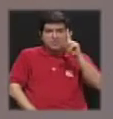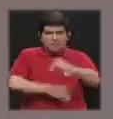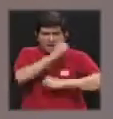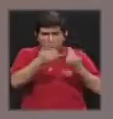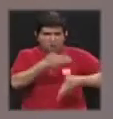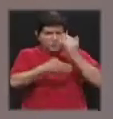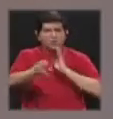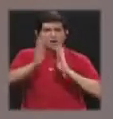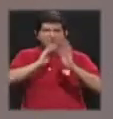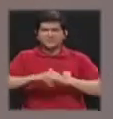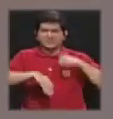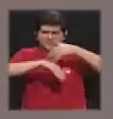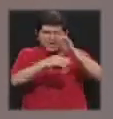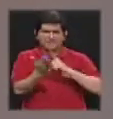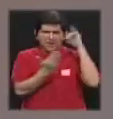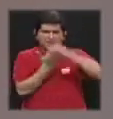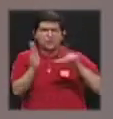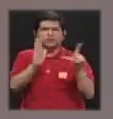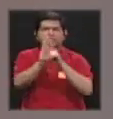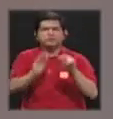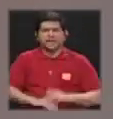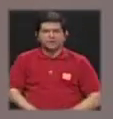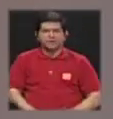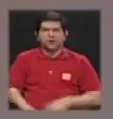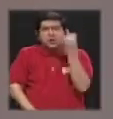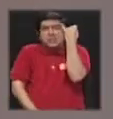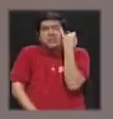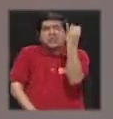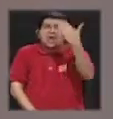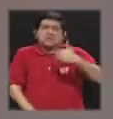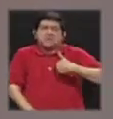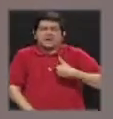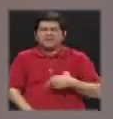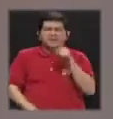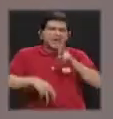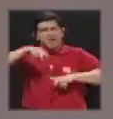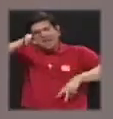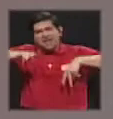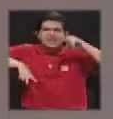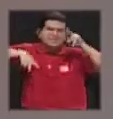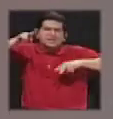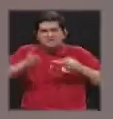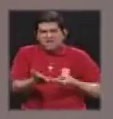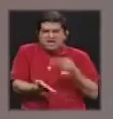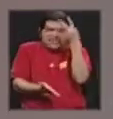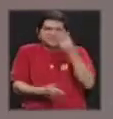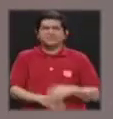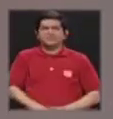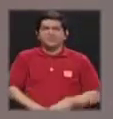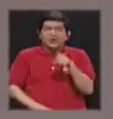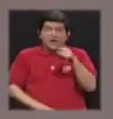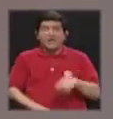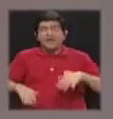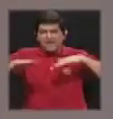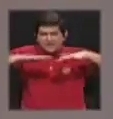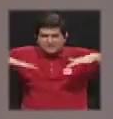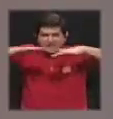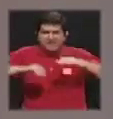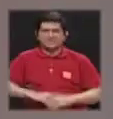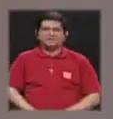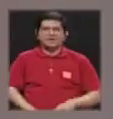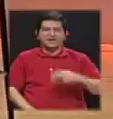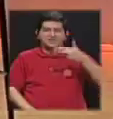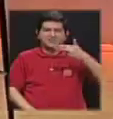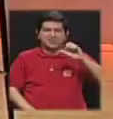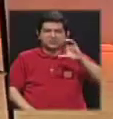estaba hablando de enviar este proyecto de ley y la estimación y esa variación en la estimación y colchón que tiene CHEC para